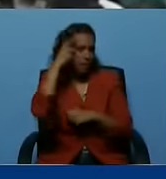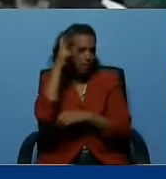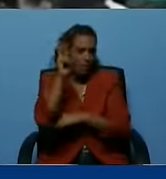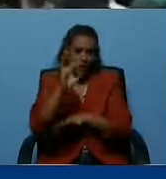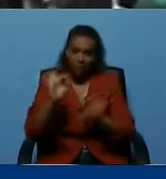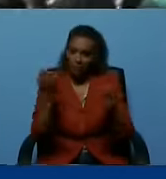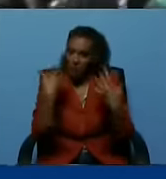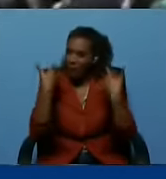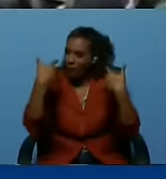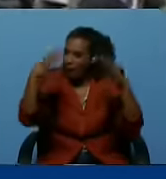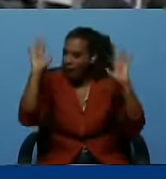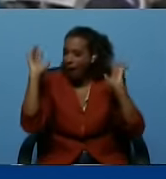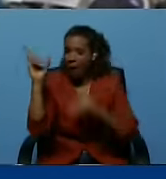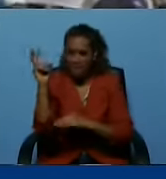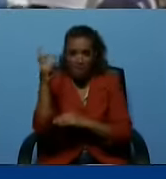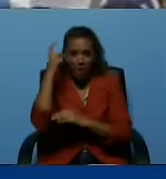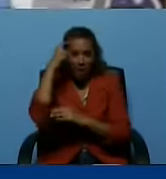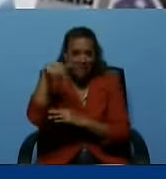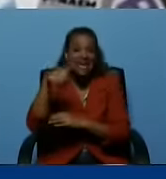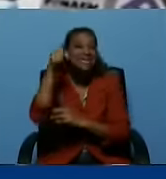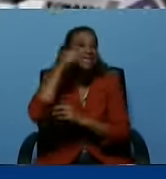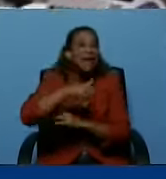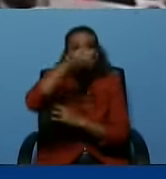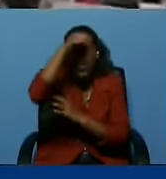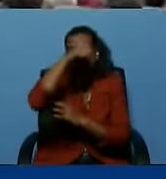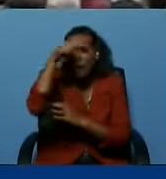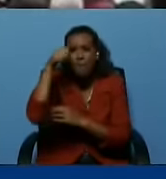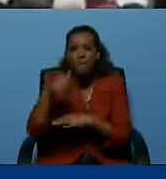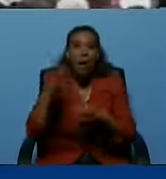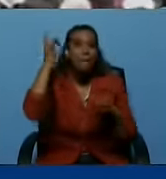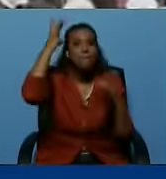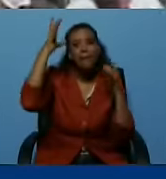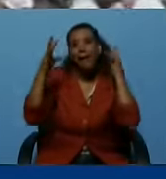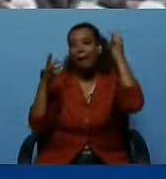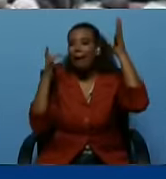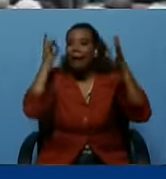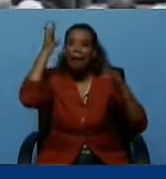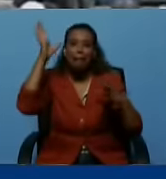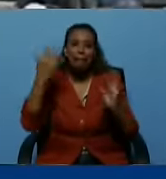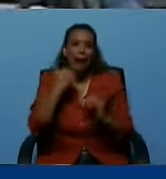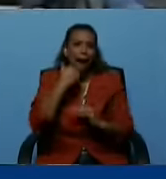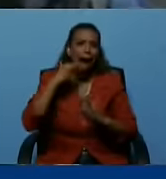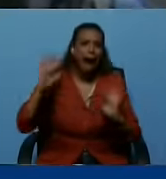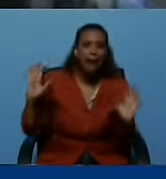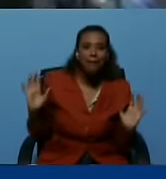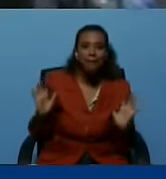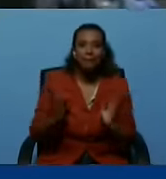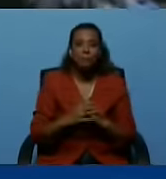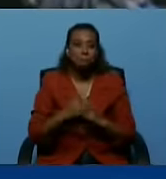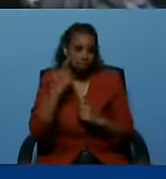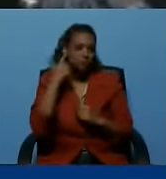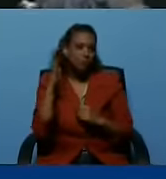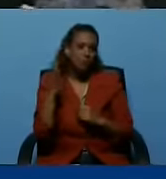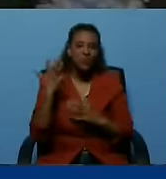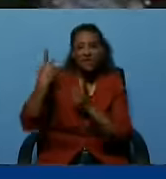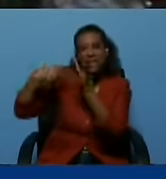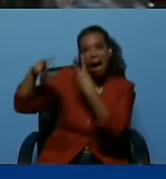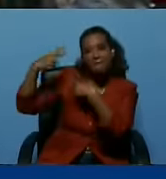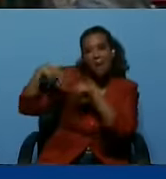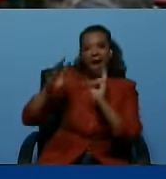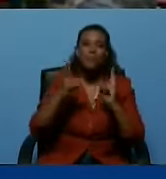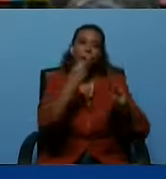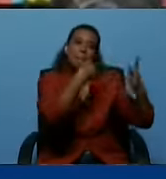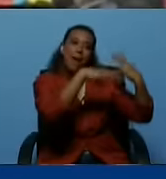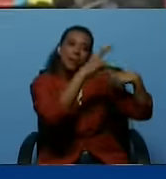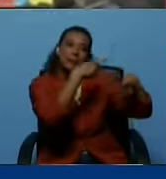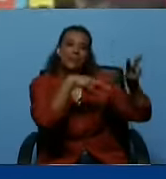diga. Y sábado y domingo uno inventa algo. Una salida por aquí, una